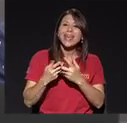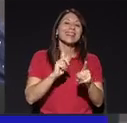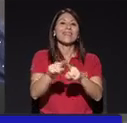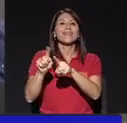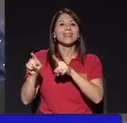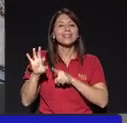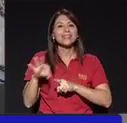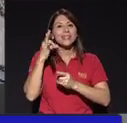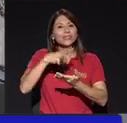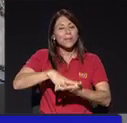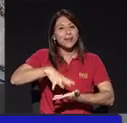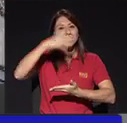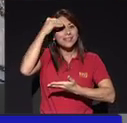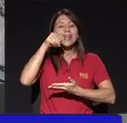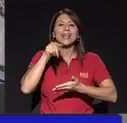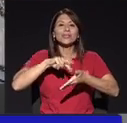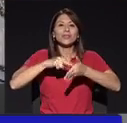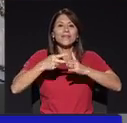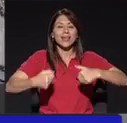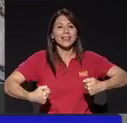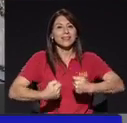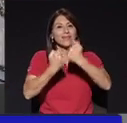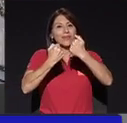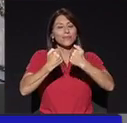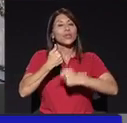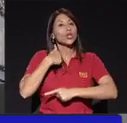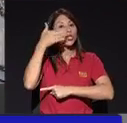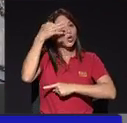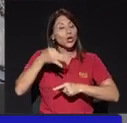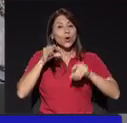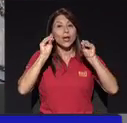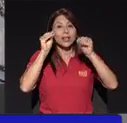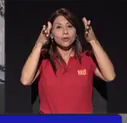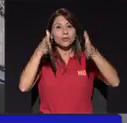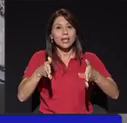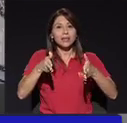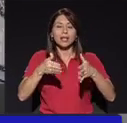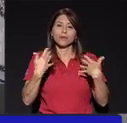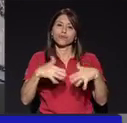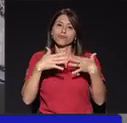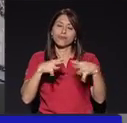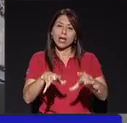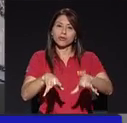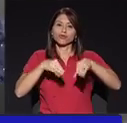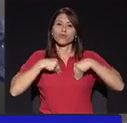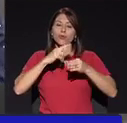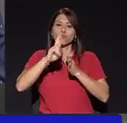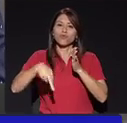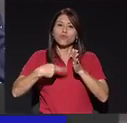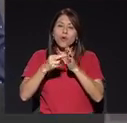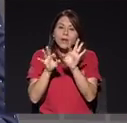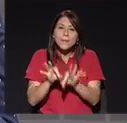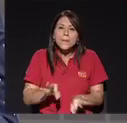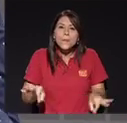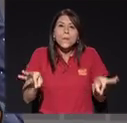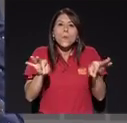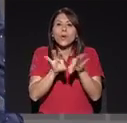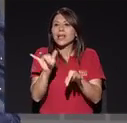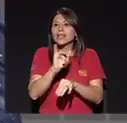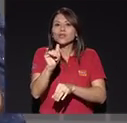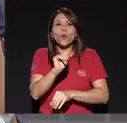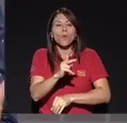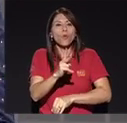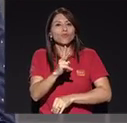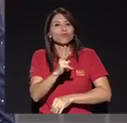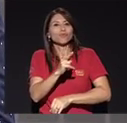viene el desafío. Pero yo creo que, bueno, que el docente asume un rol importantísimo, porque es como el capitán, ¿no? Si